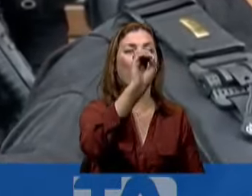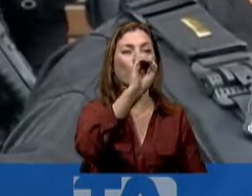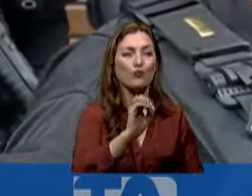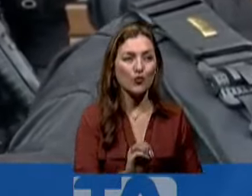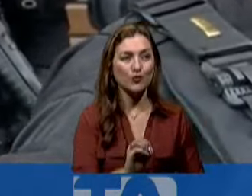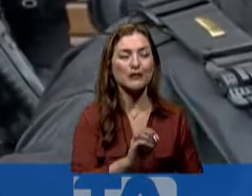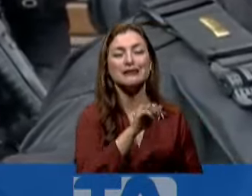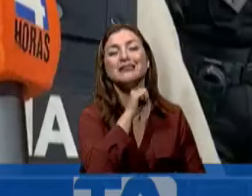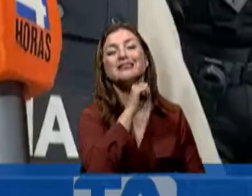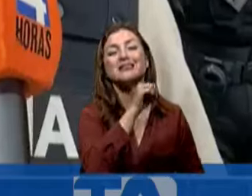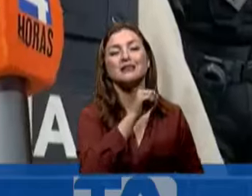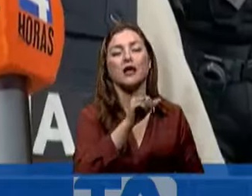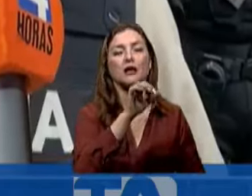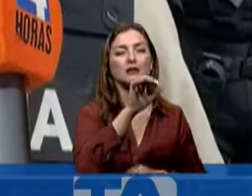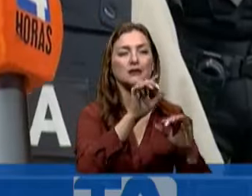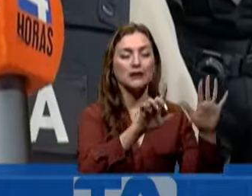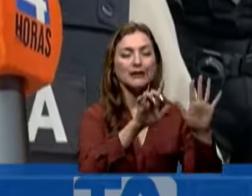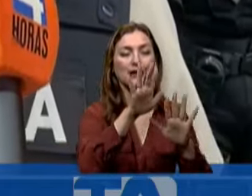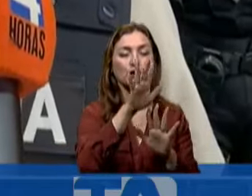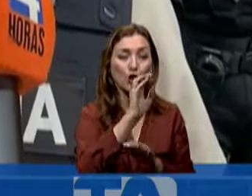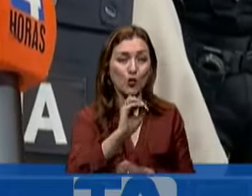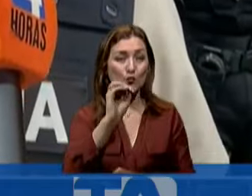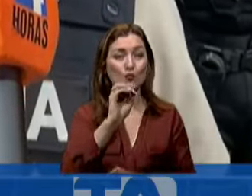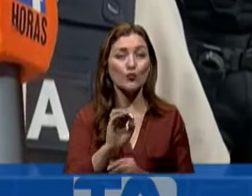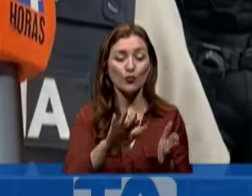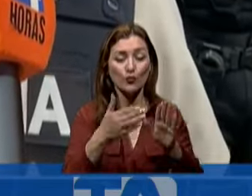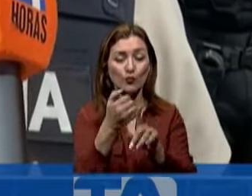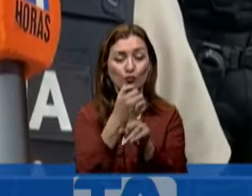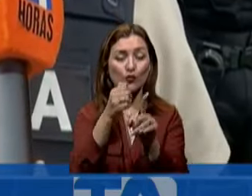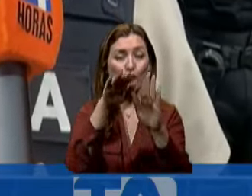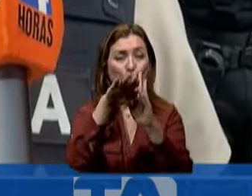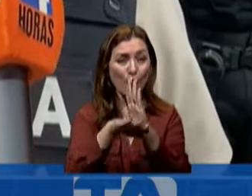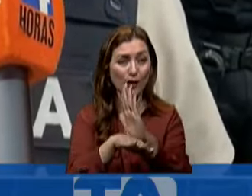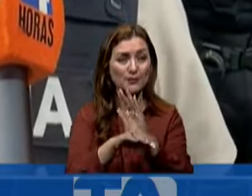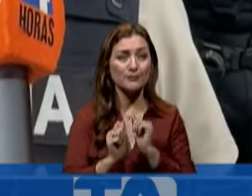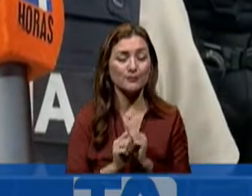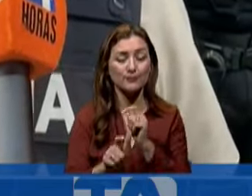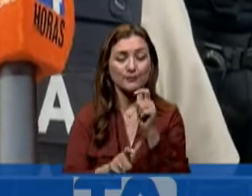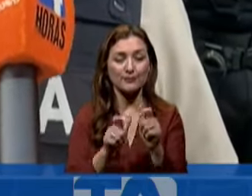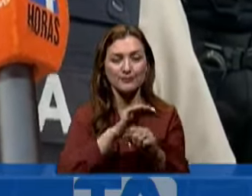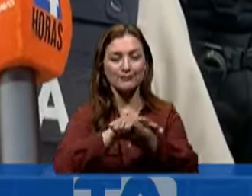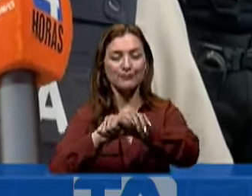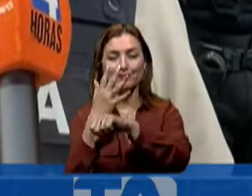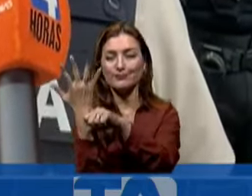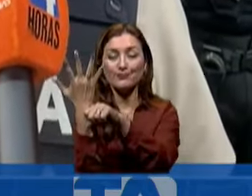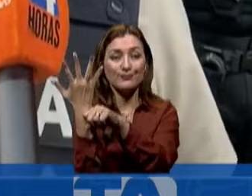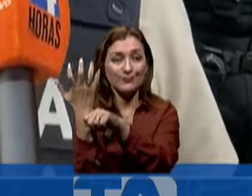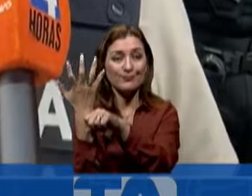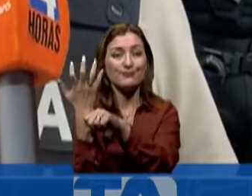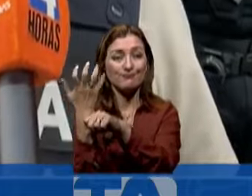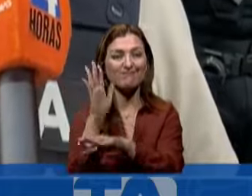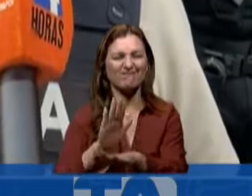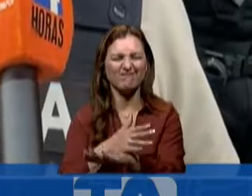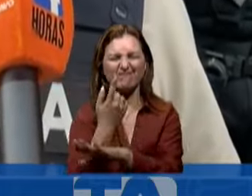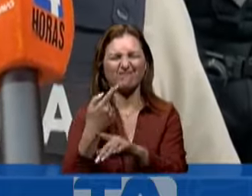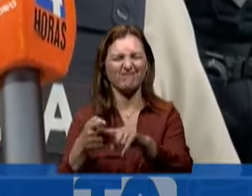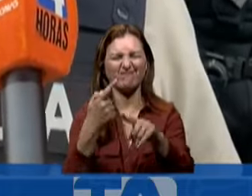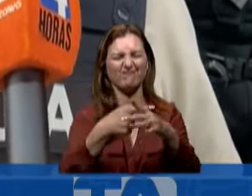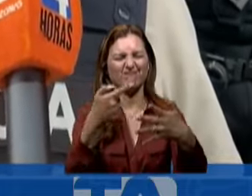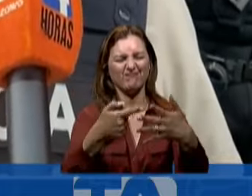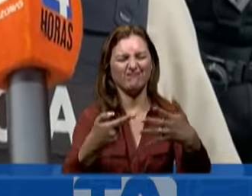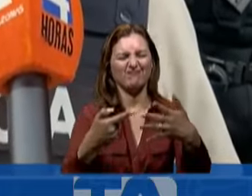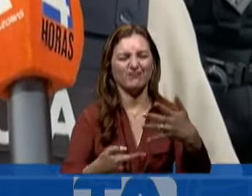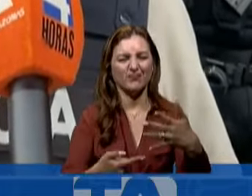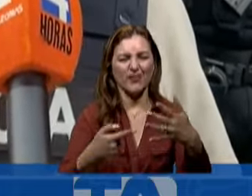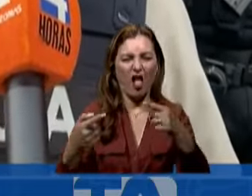del índice delictivo y un 75% de la reducción de las muertes violentas. Tenemos 15 personas que han sido detenidas por varias causas, principalmente